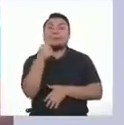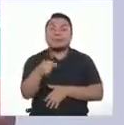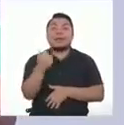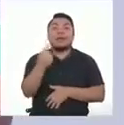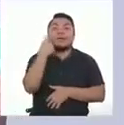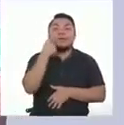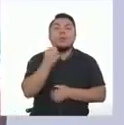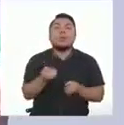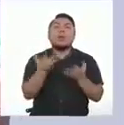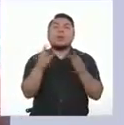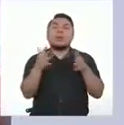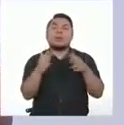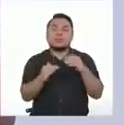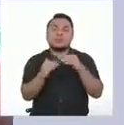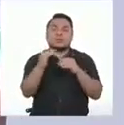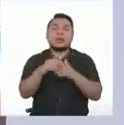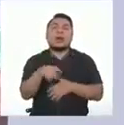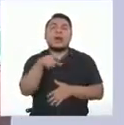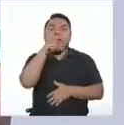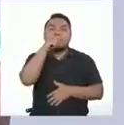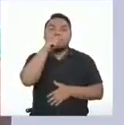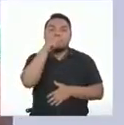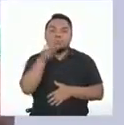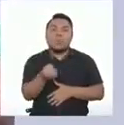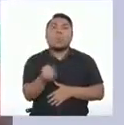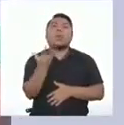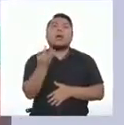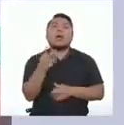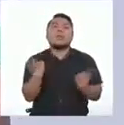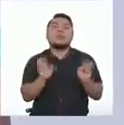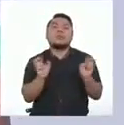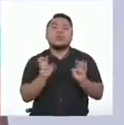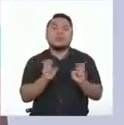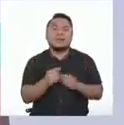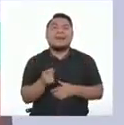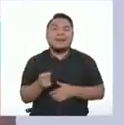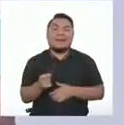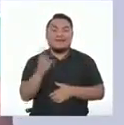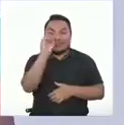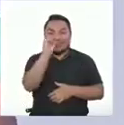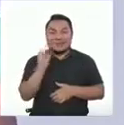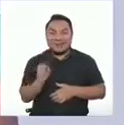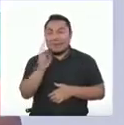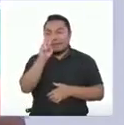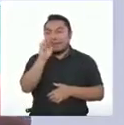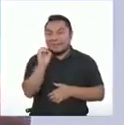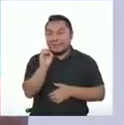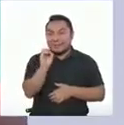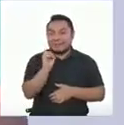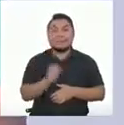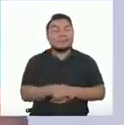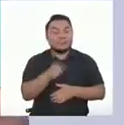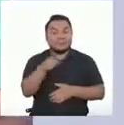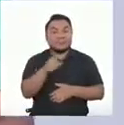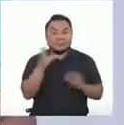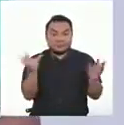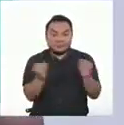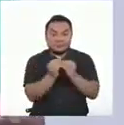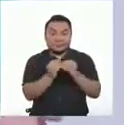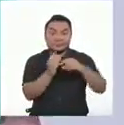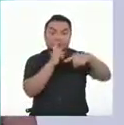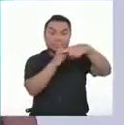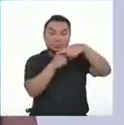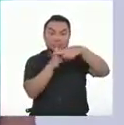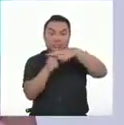el porcentaje aproximado de cada componente de la carne de pollo. Si sumamos todos los